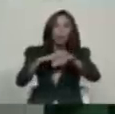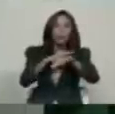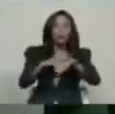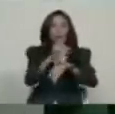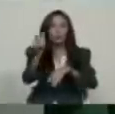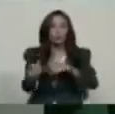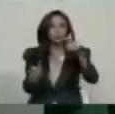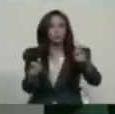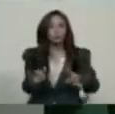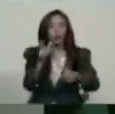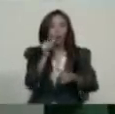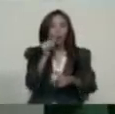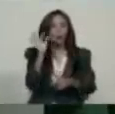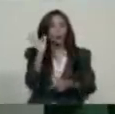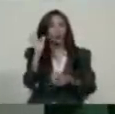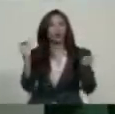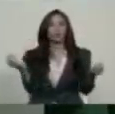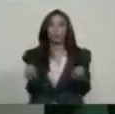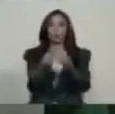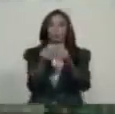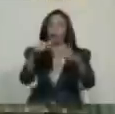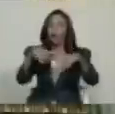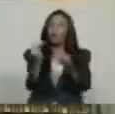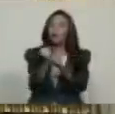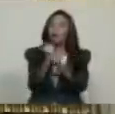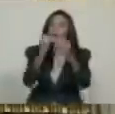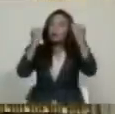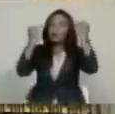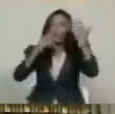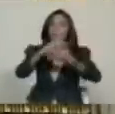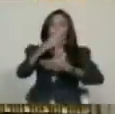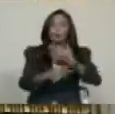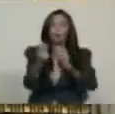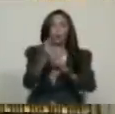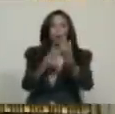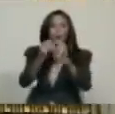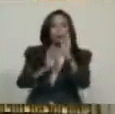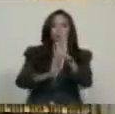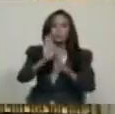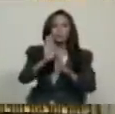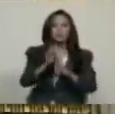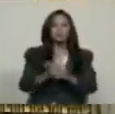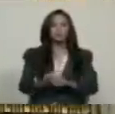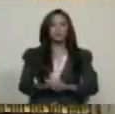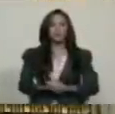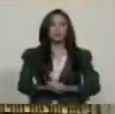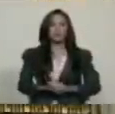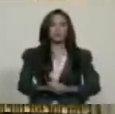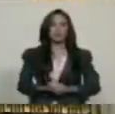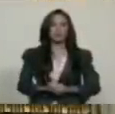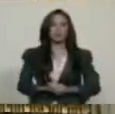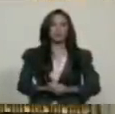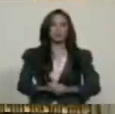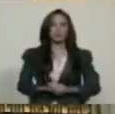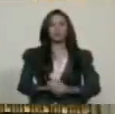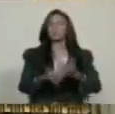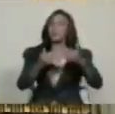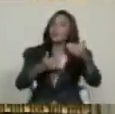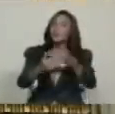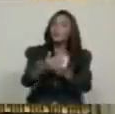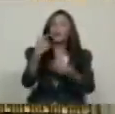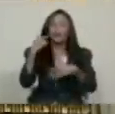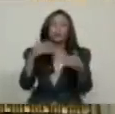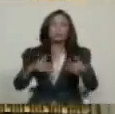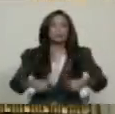compañeros y compañeras, trabajando el programa de recuperación económica de manera permanente,